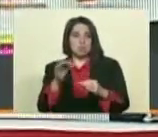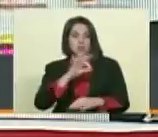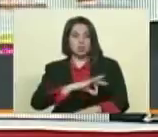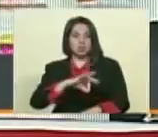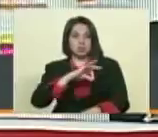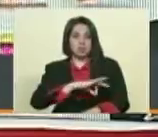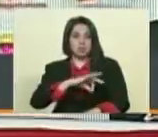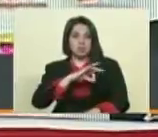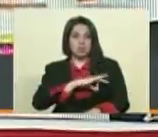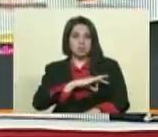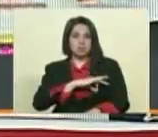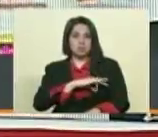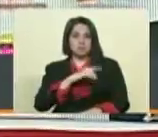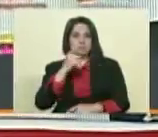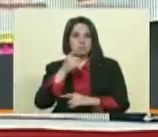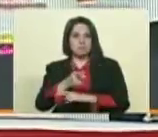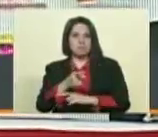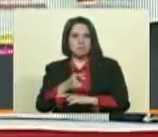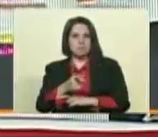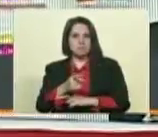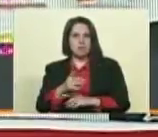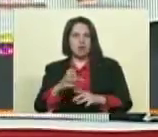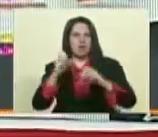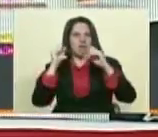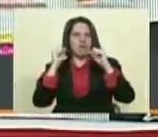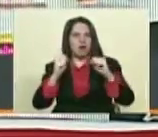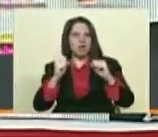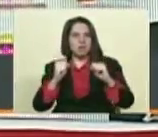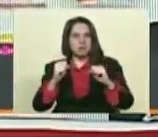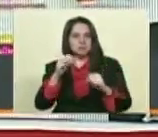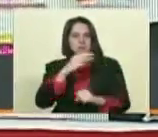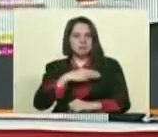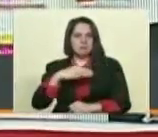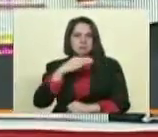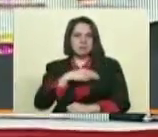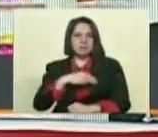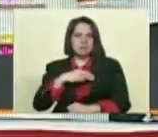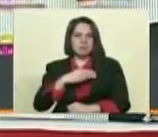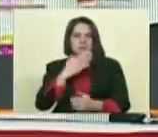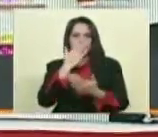que tenemos que tomar con mucha fuerza la gran misión Justicia Socialista,